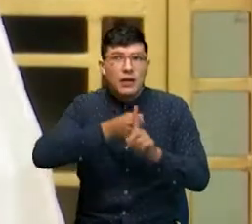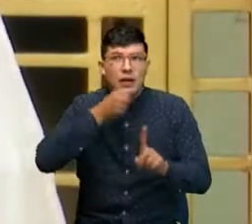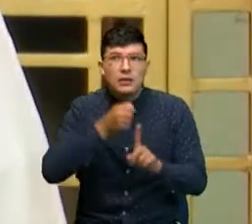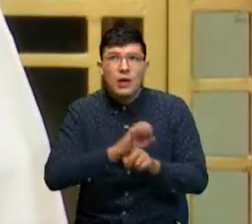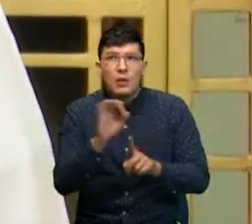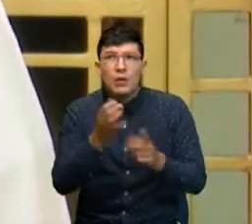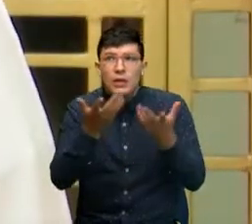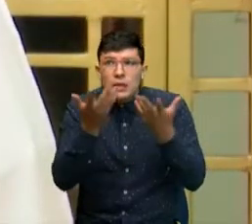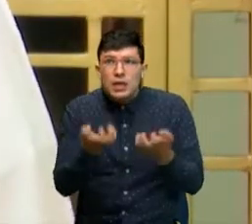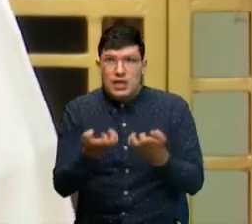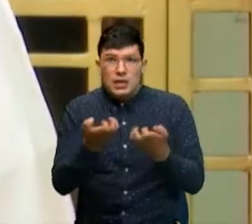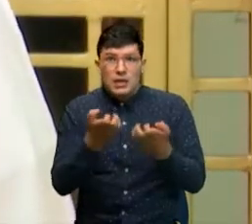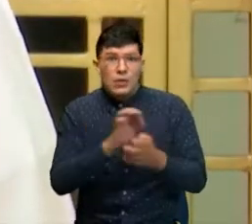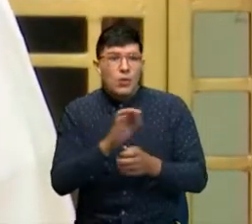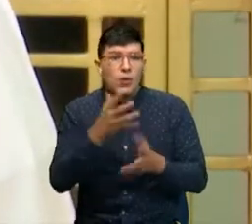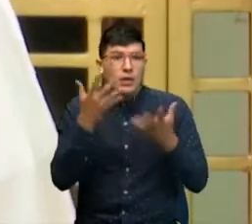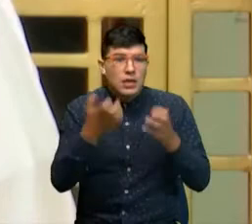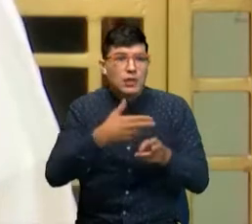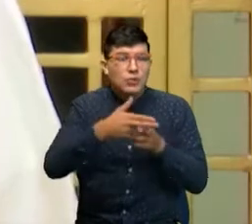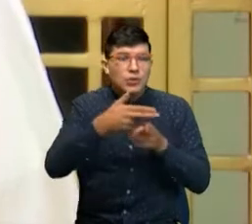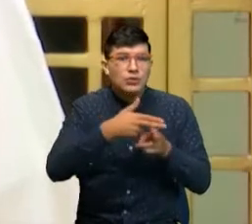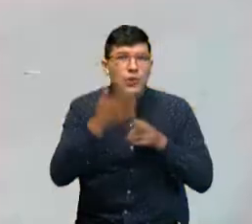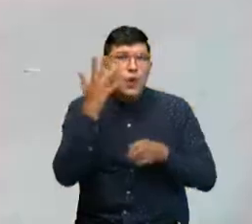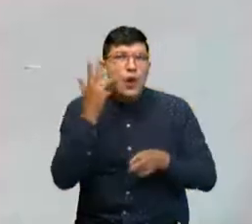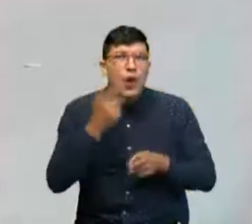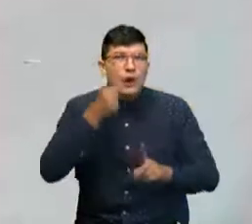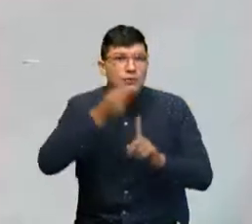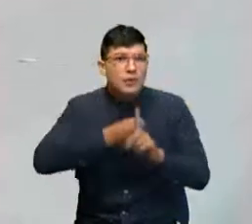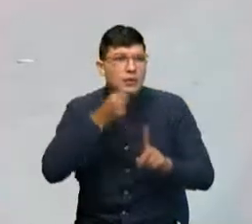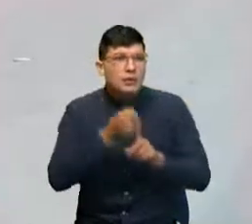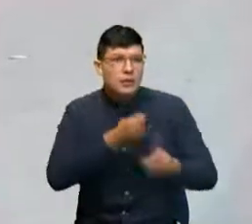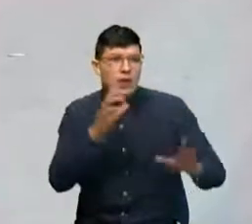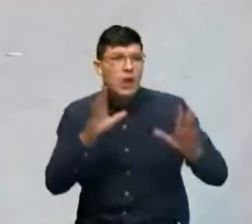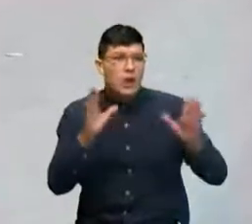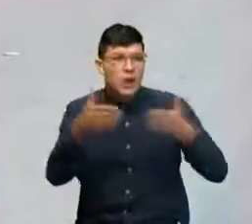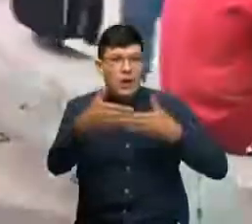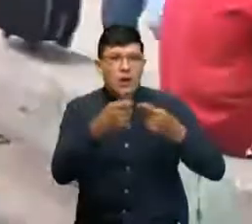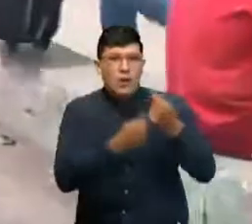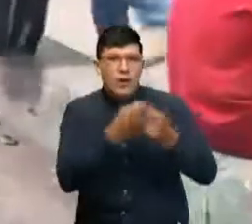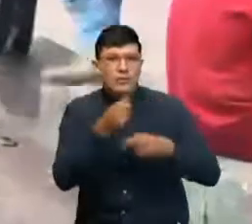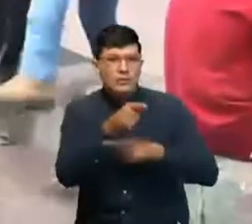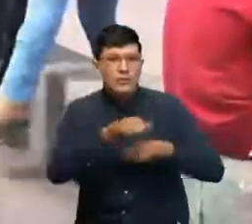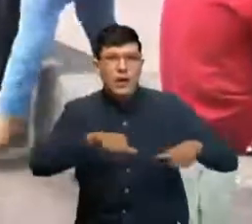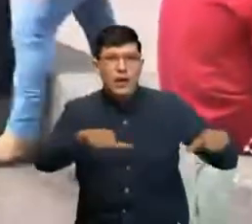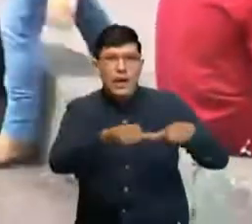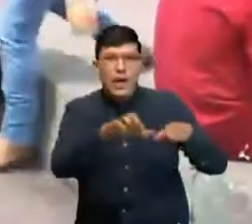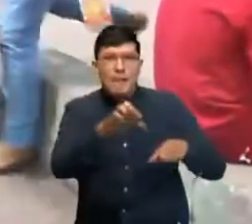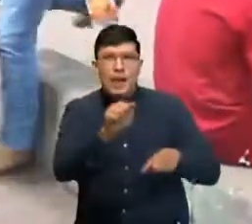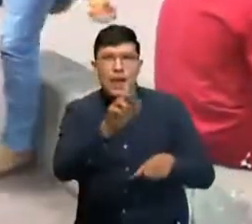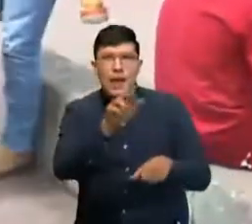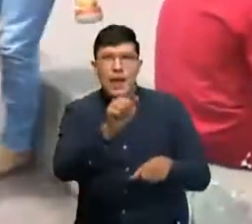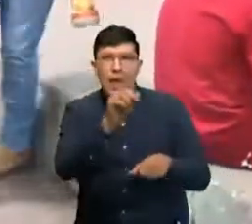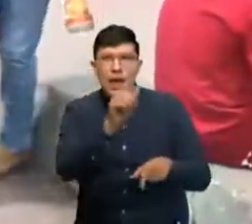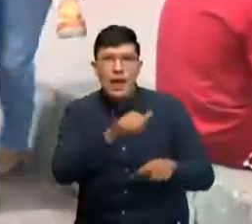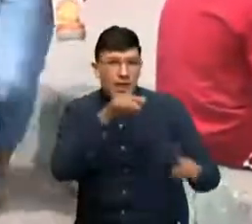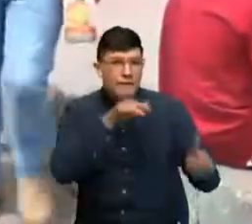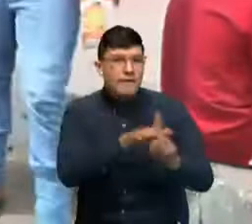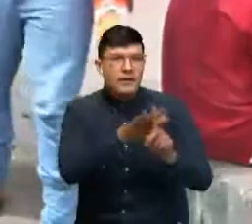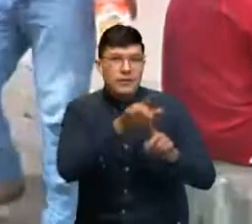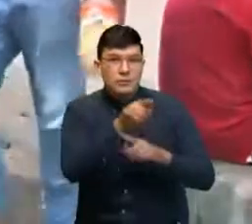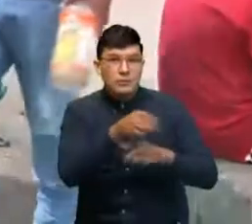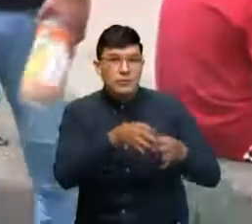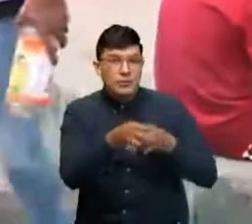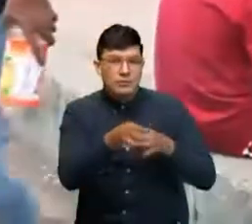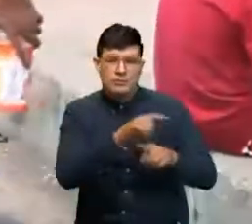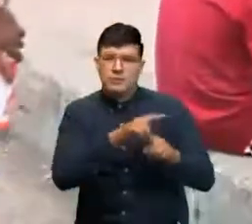quieren intentar en estos próximos días tratar de sacar saquear el comercio de la parada entonces por eso de verdad que le